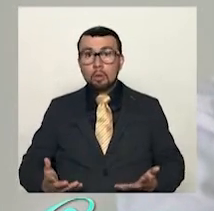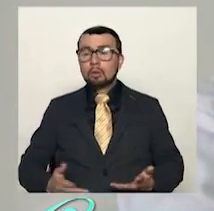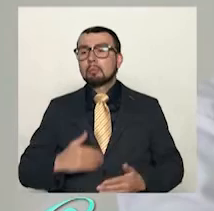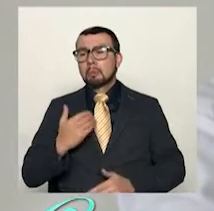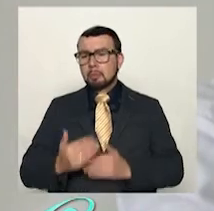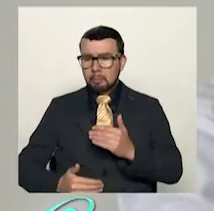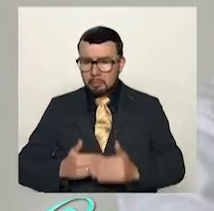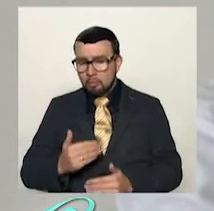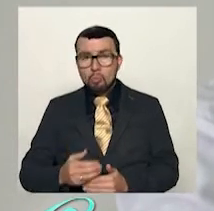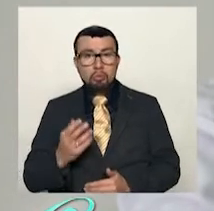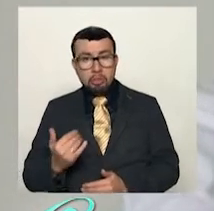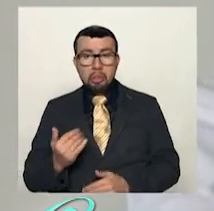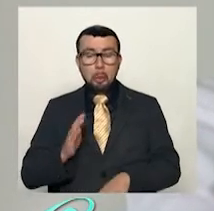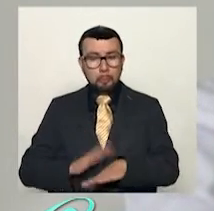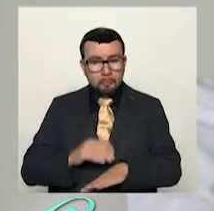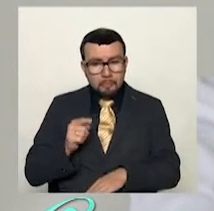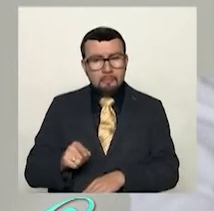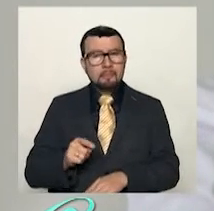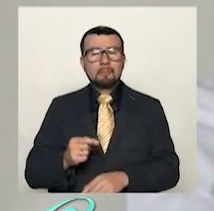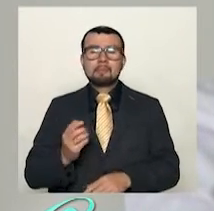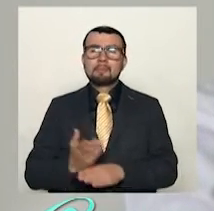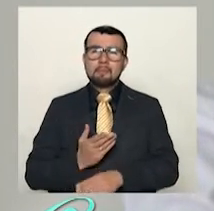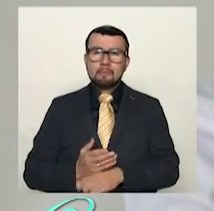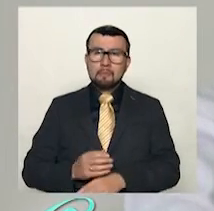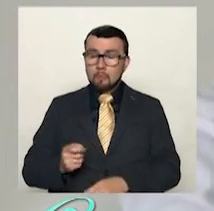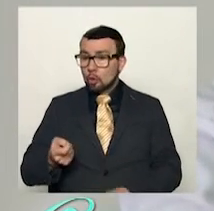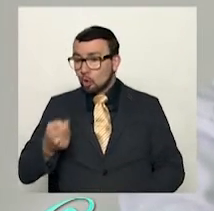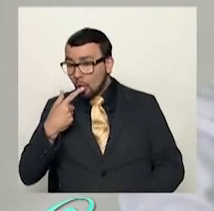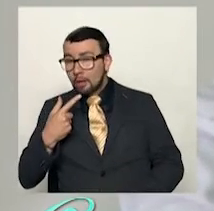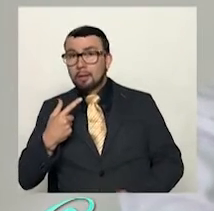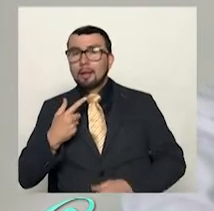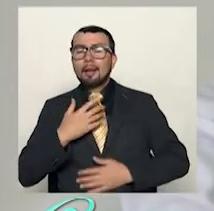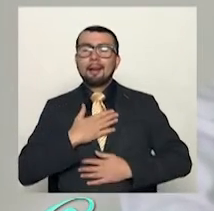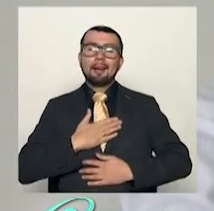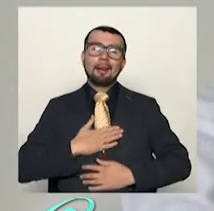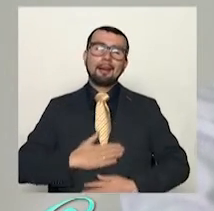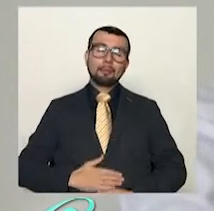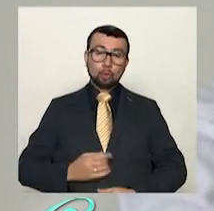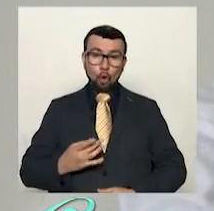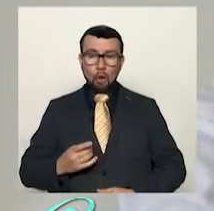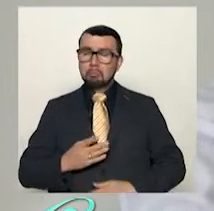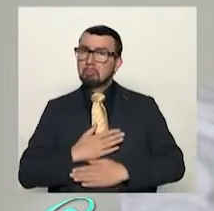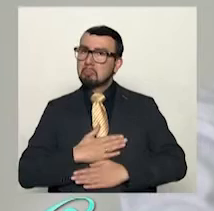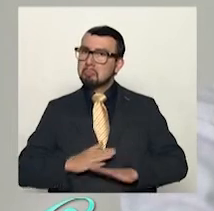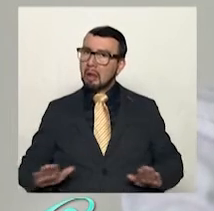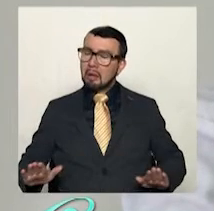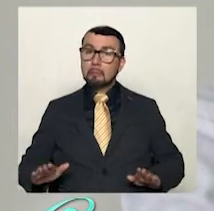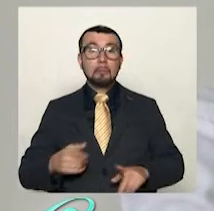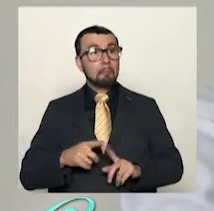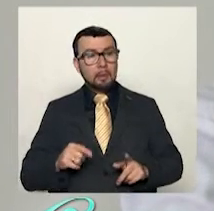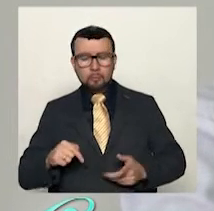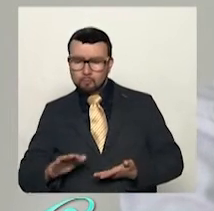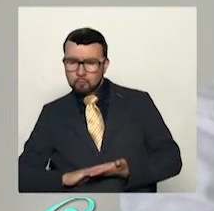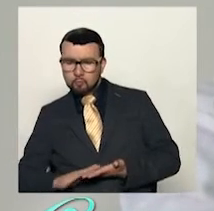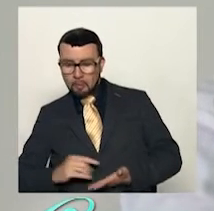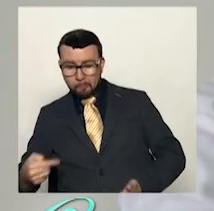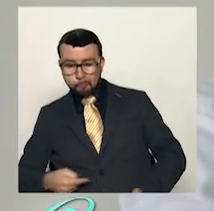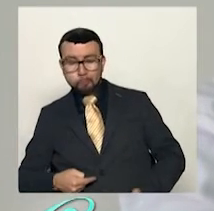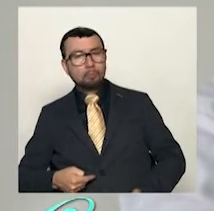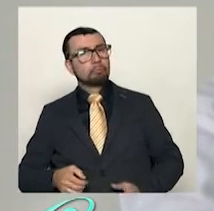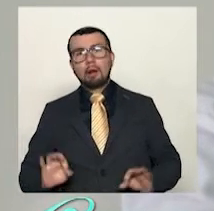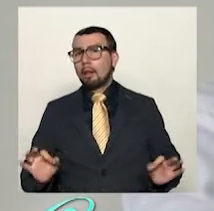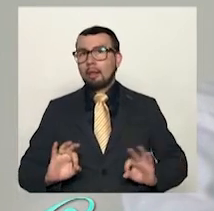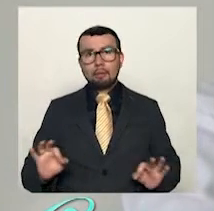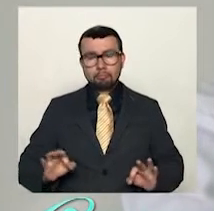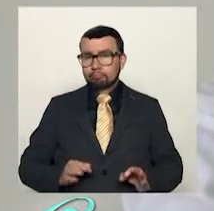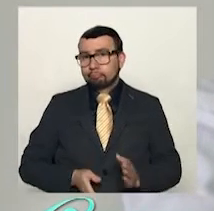complicar. Y pues manejándolo solamente con buscapina, eso quita el síntoma, pero no estamos haciendo nada por la causa de ese dolor, ¿cierto?